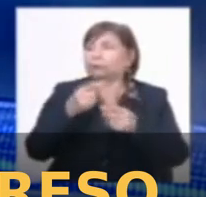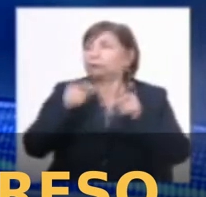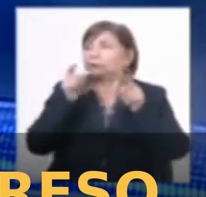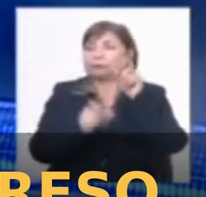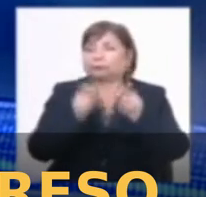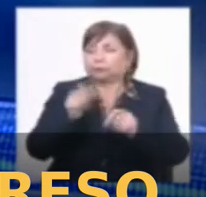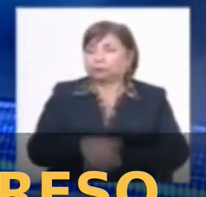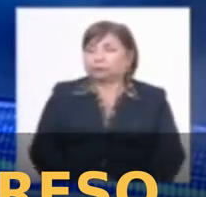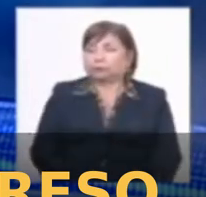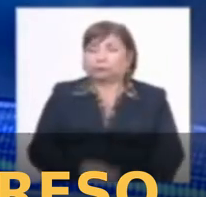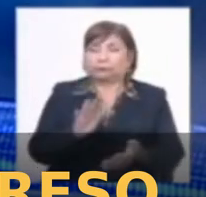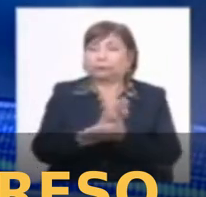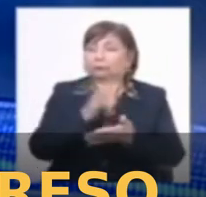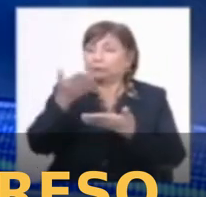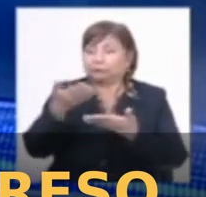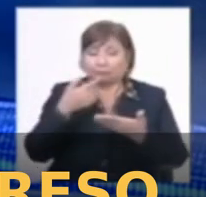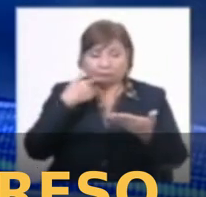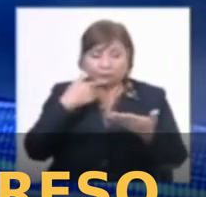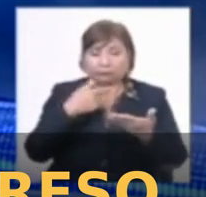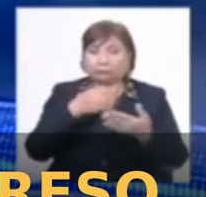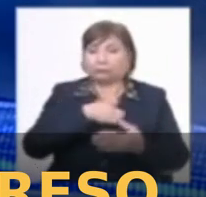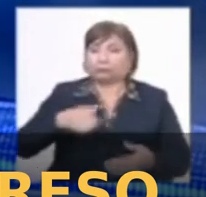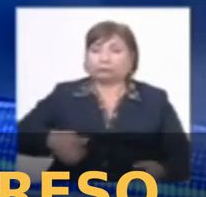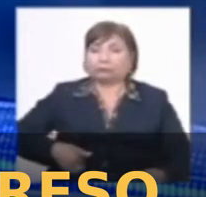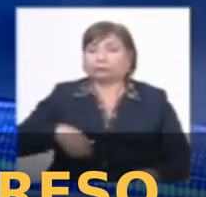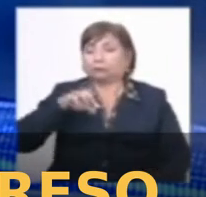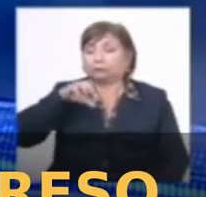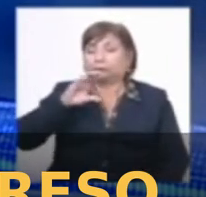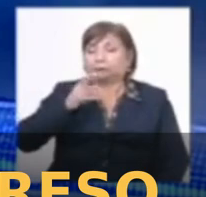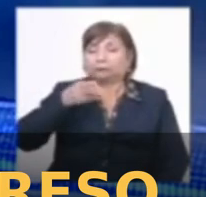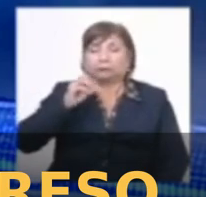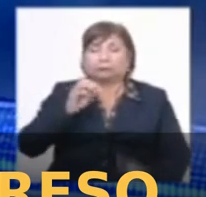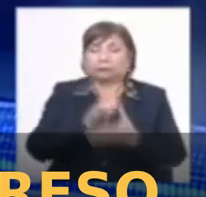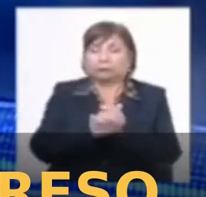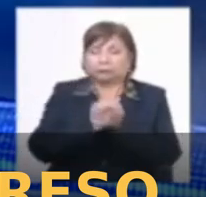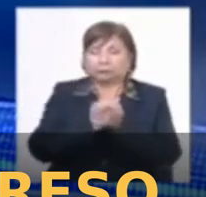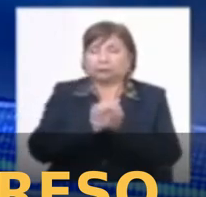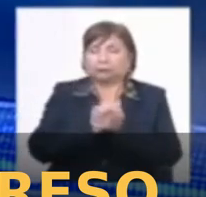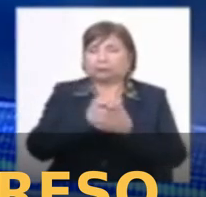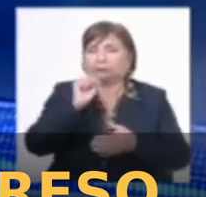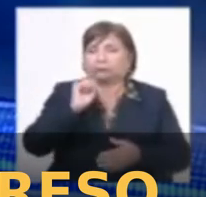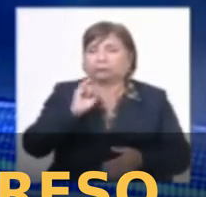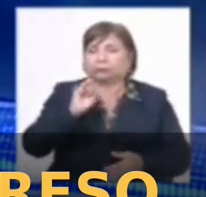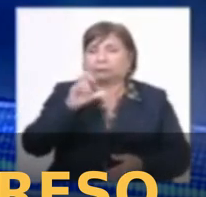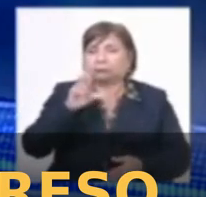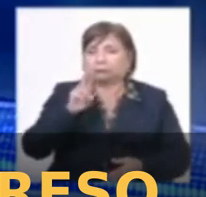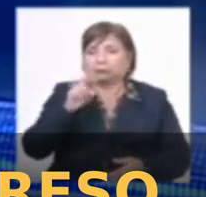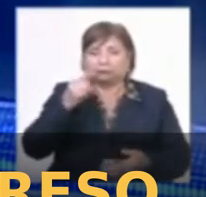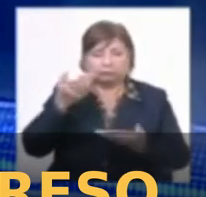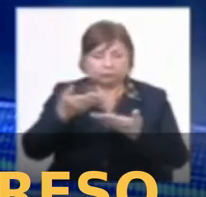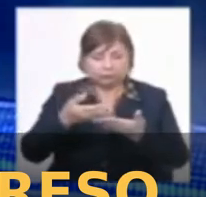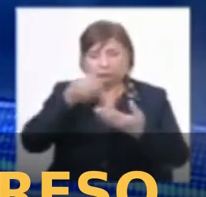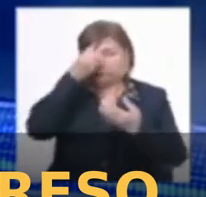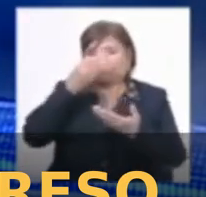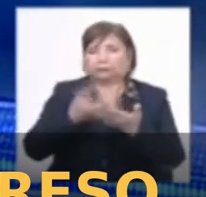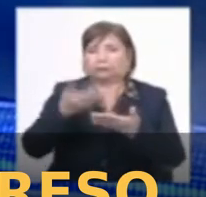personas. El papel que tenía con el presidente Pacheco era de amigo y el ministro Silva coordinaba para que reciba a los